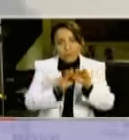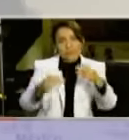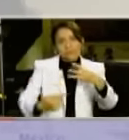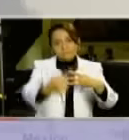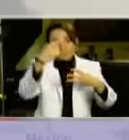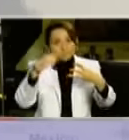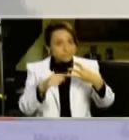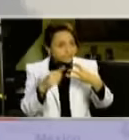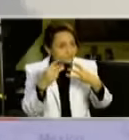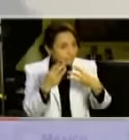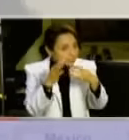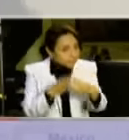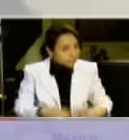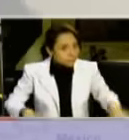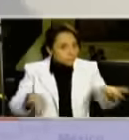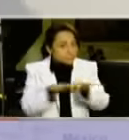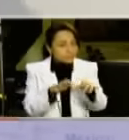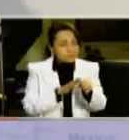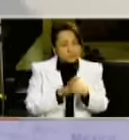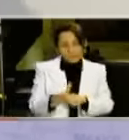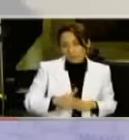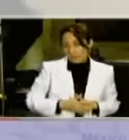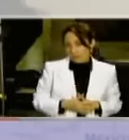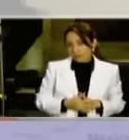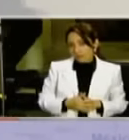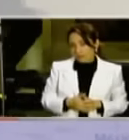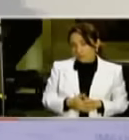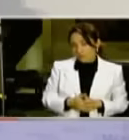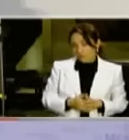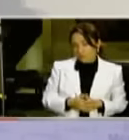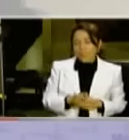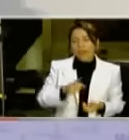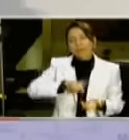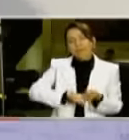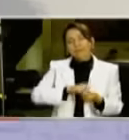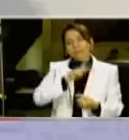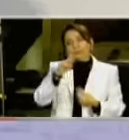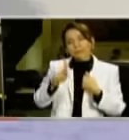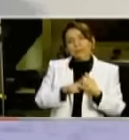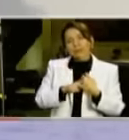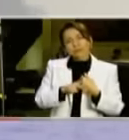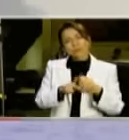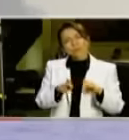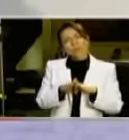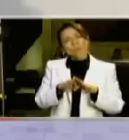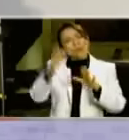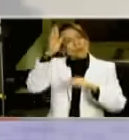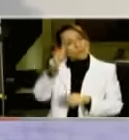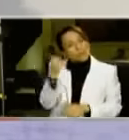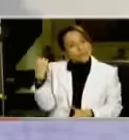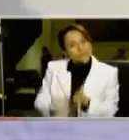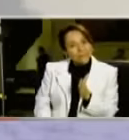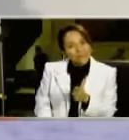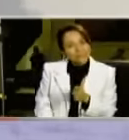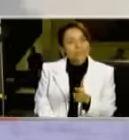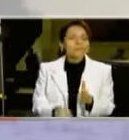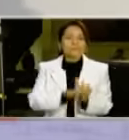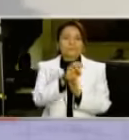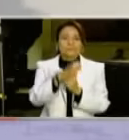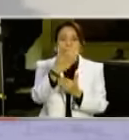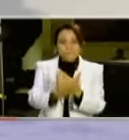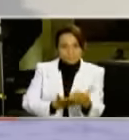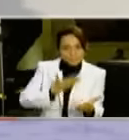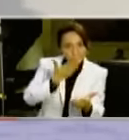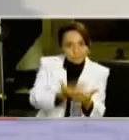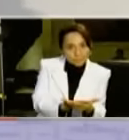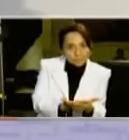de división interna, de polarización interna. Un proyecto nacional, una propuesta nacional, unos